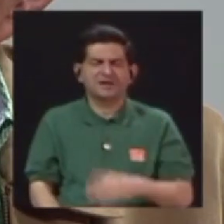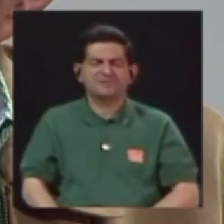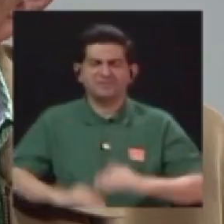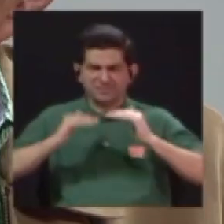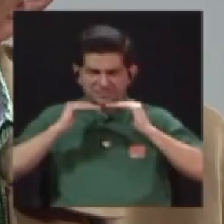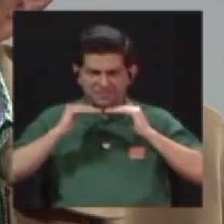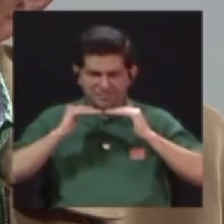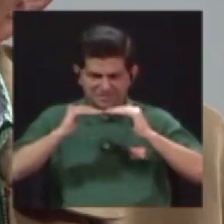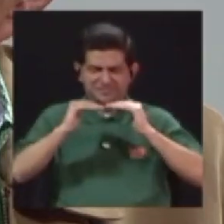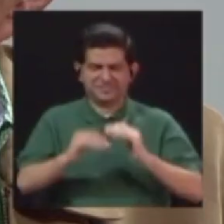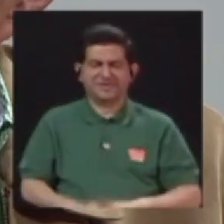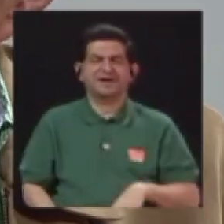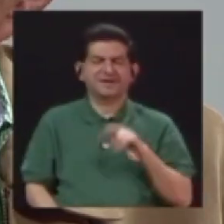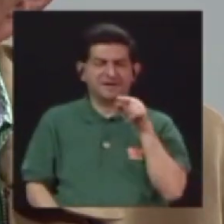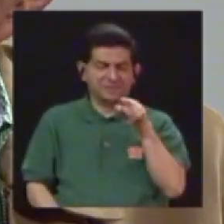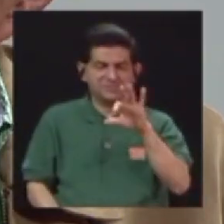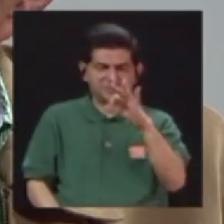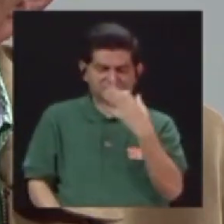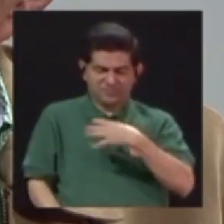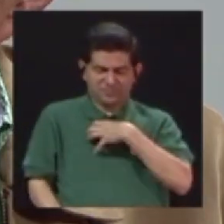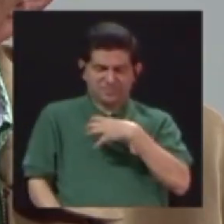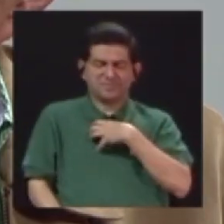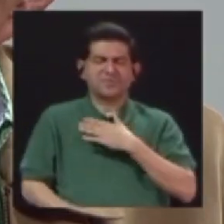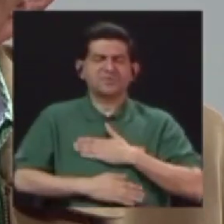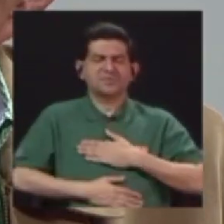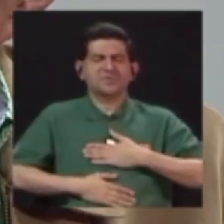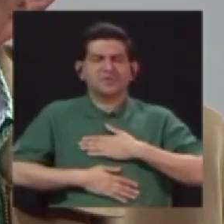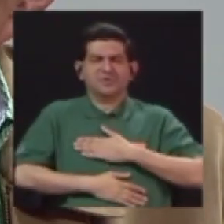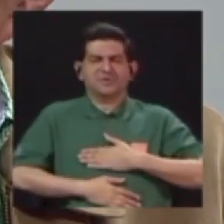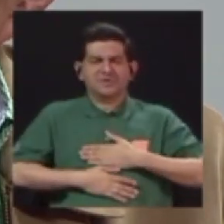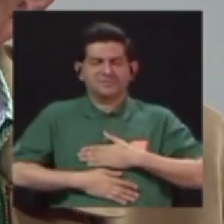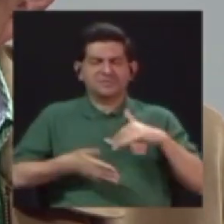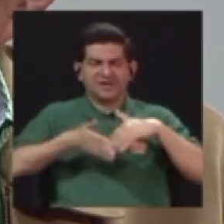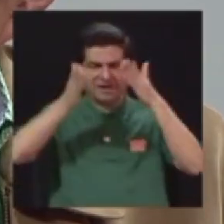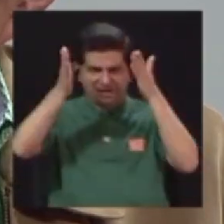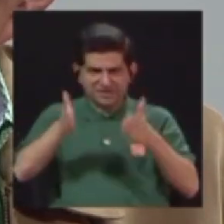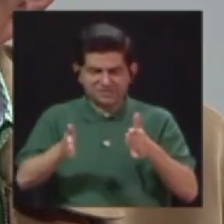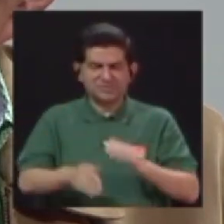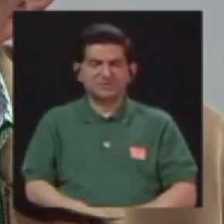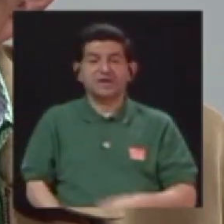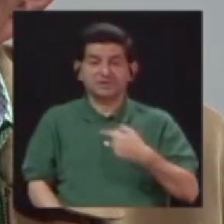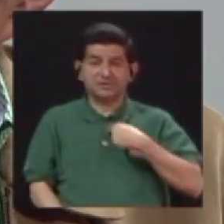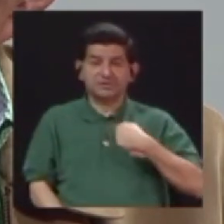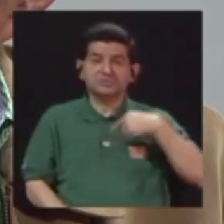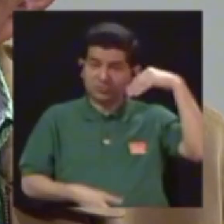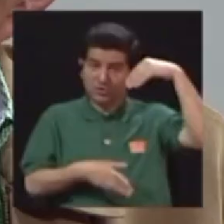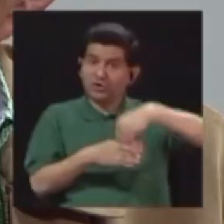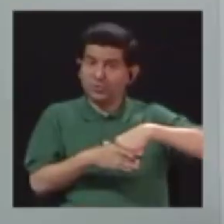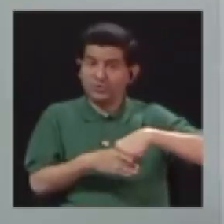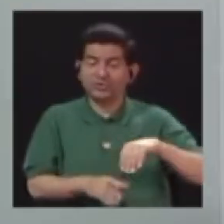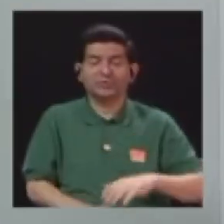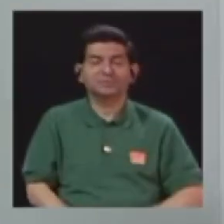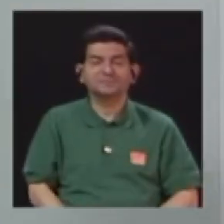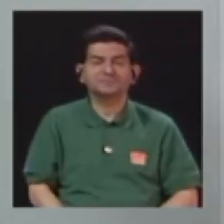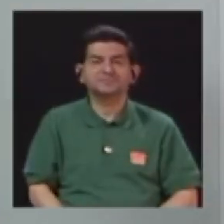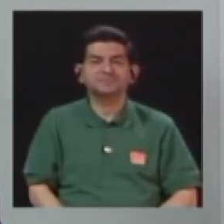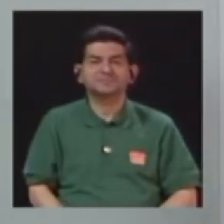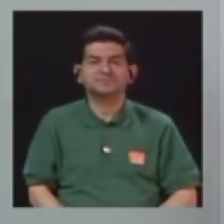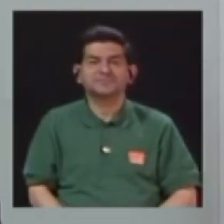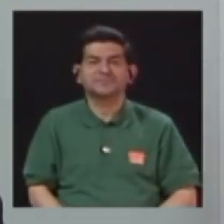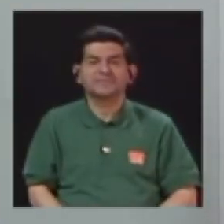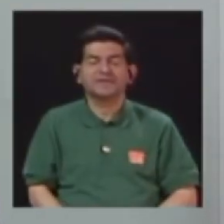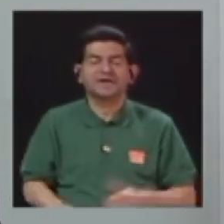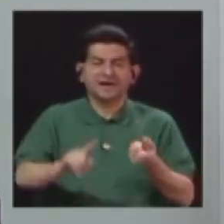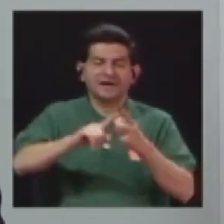y que es su estilo, que disfrutan sus estudiantes, de los cuales yo fui uno. Y a